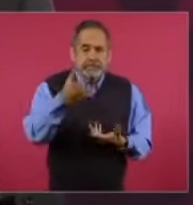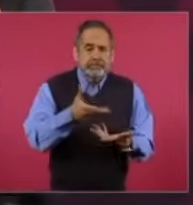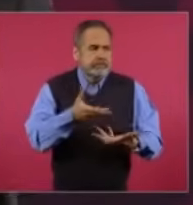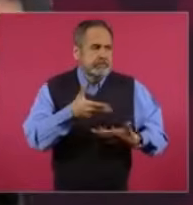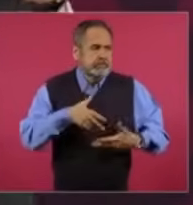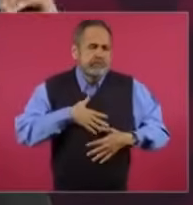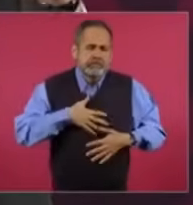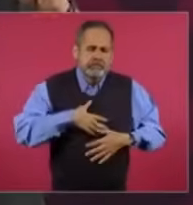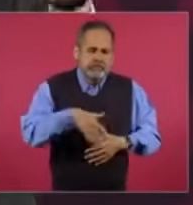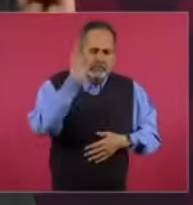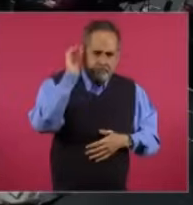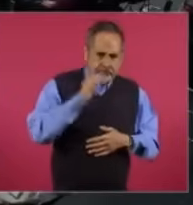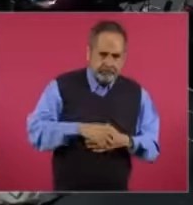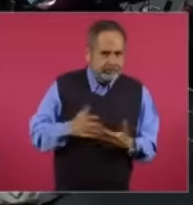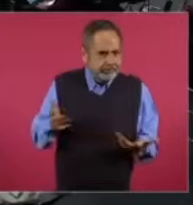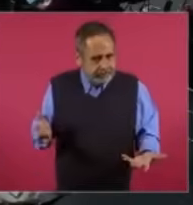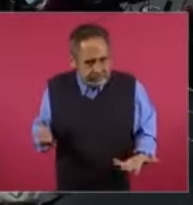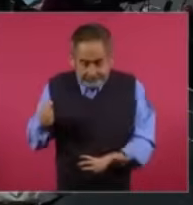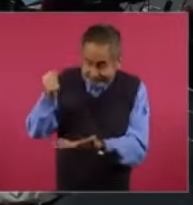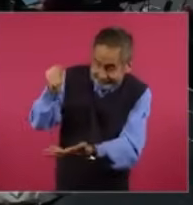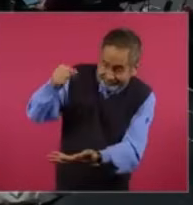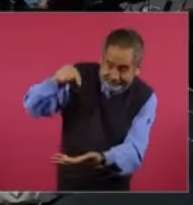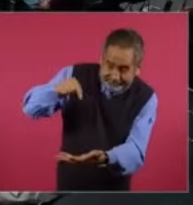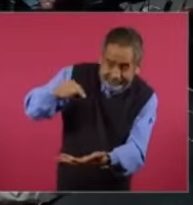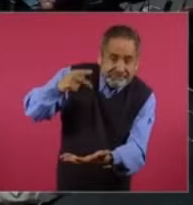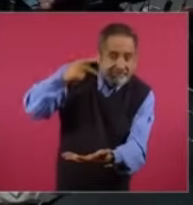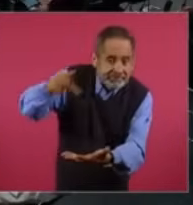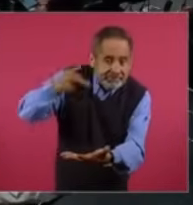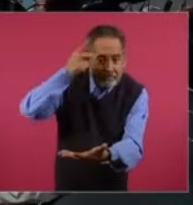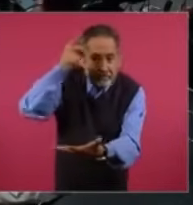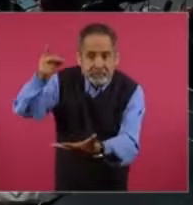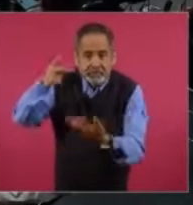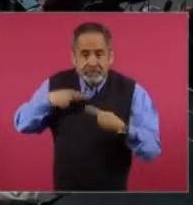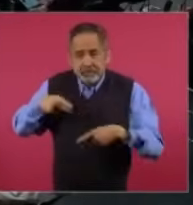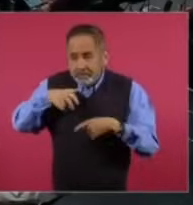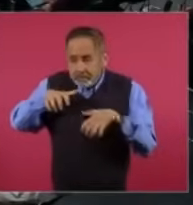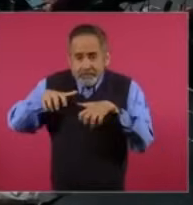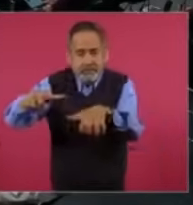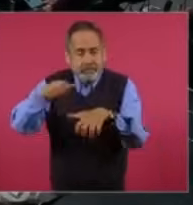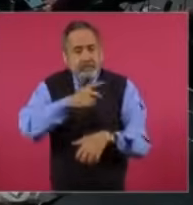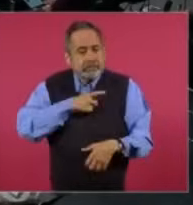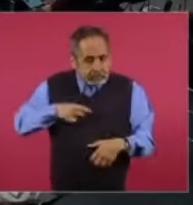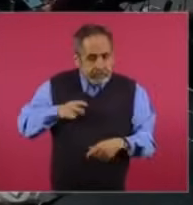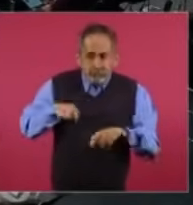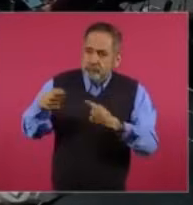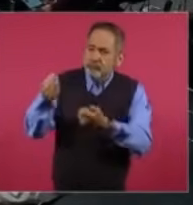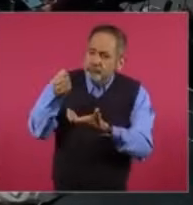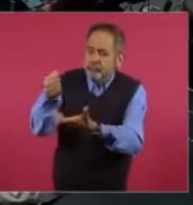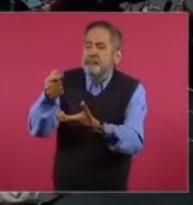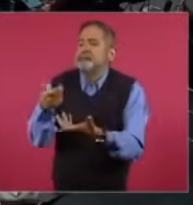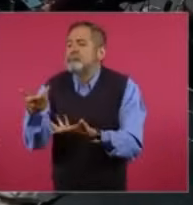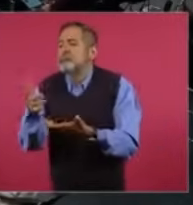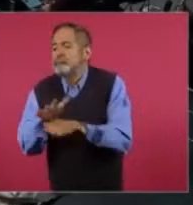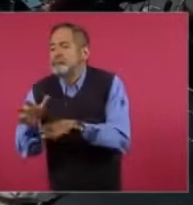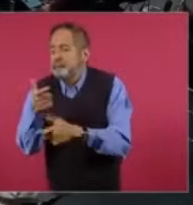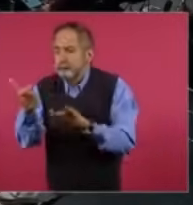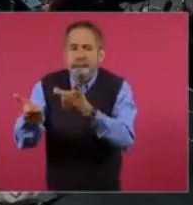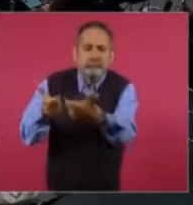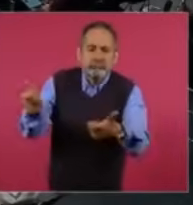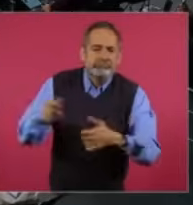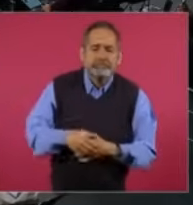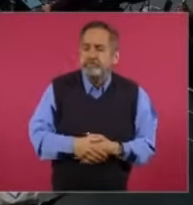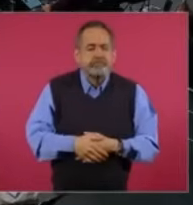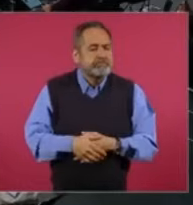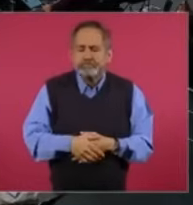que el presupuesto, que es dinero del pueblo, le llegara a la gente. El presupuesto lo usaban para